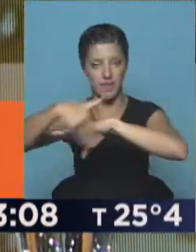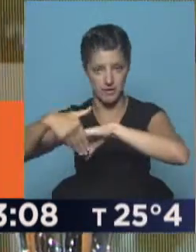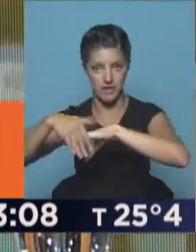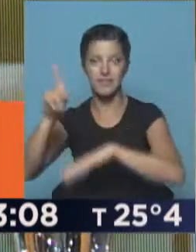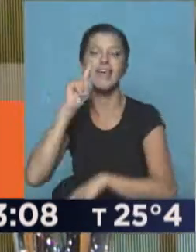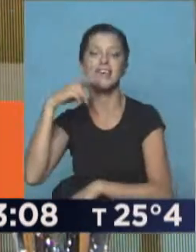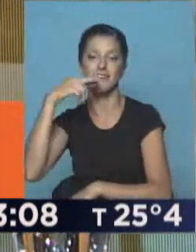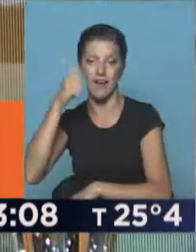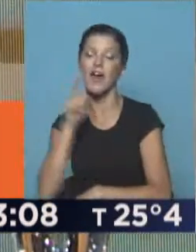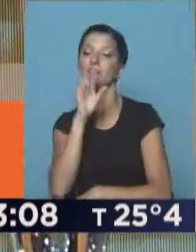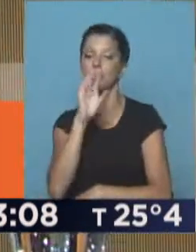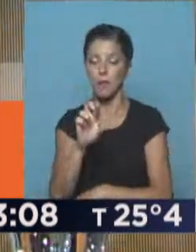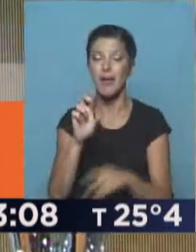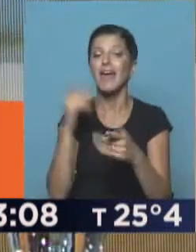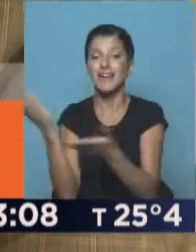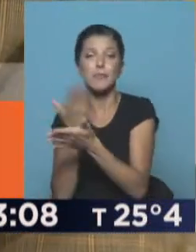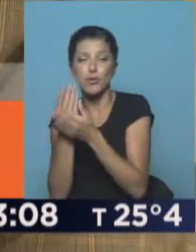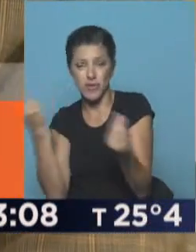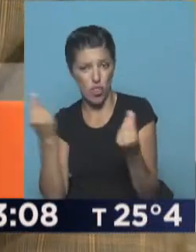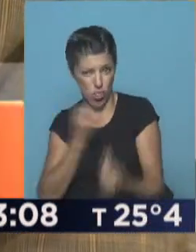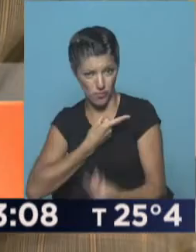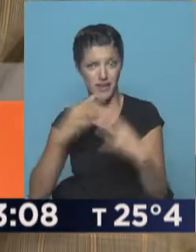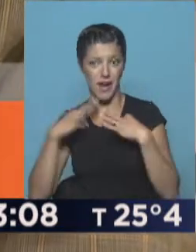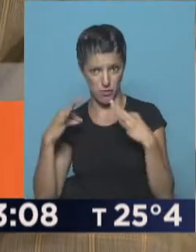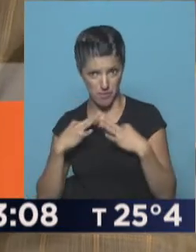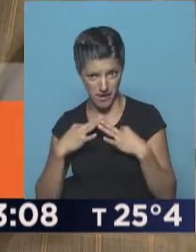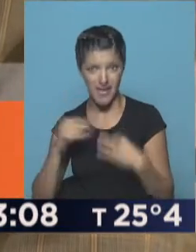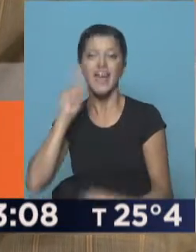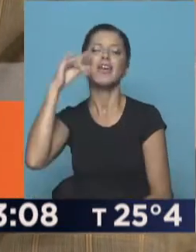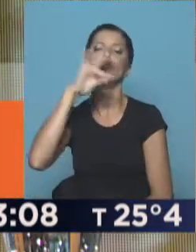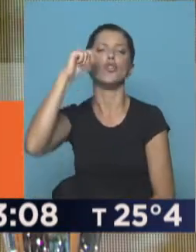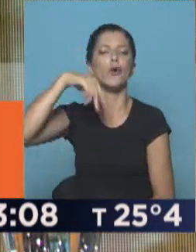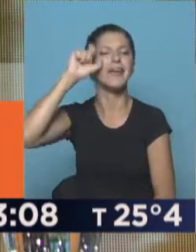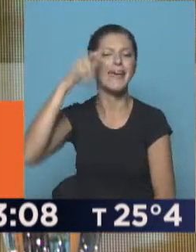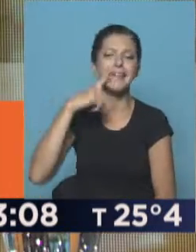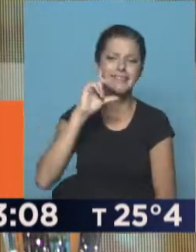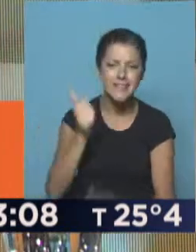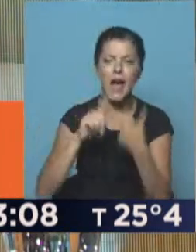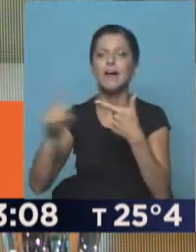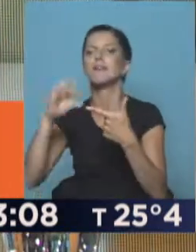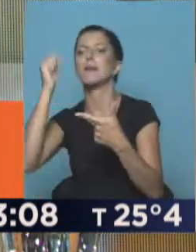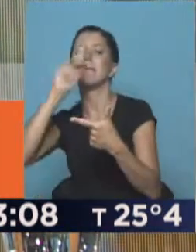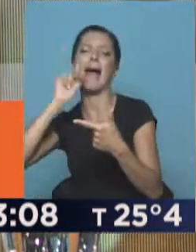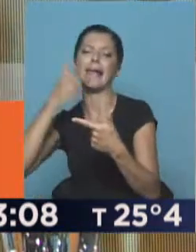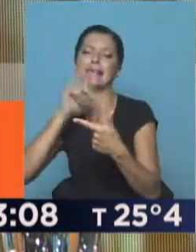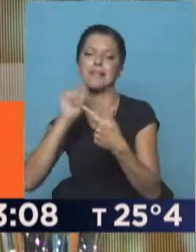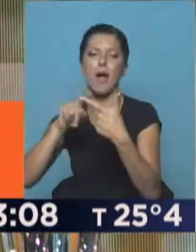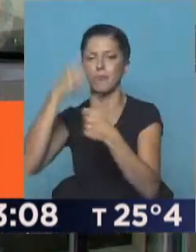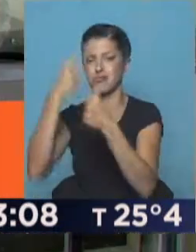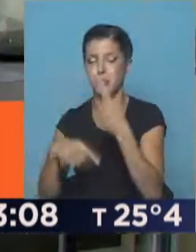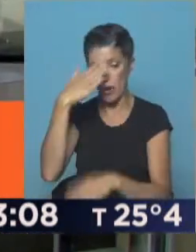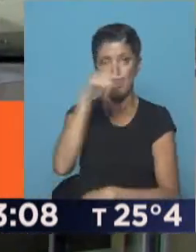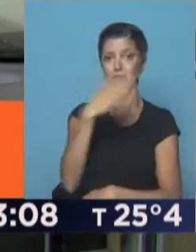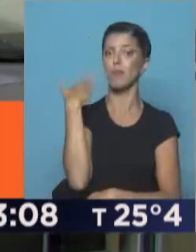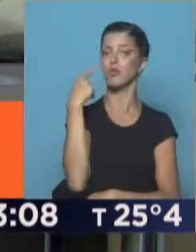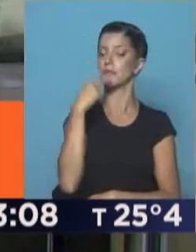en Indonesia, en Pakistán, en China, en Vietnam. Y resulta que el discurso es, no, se produce aquí,